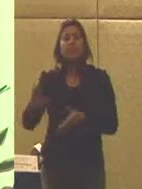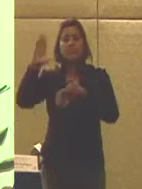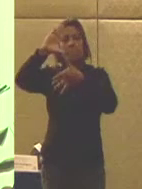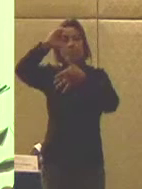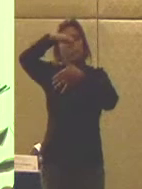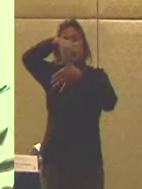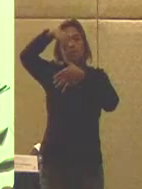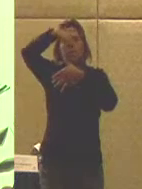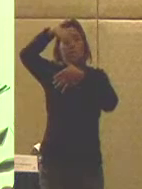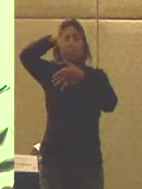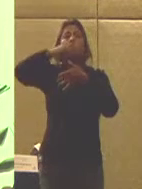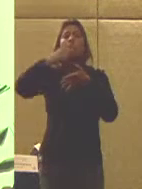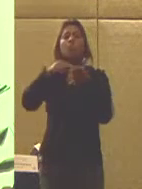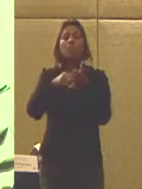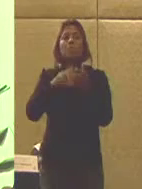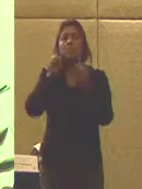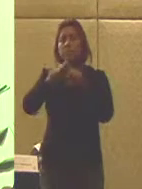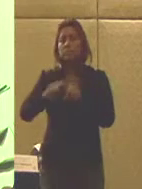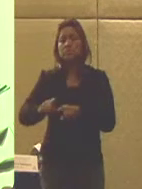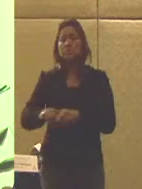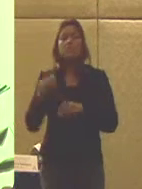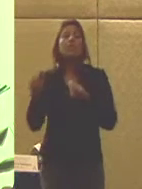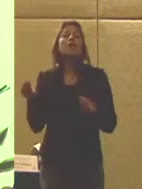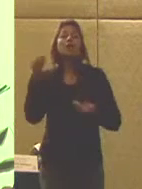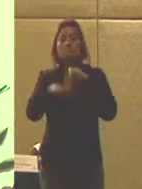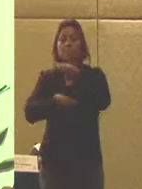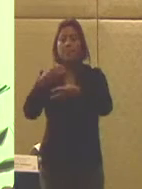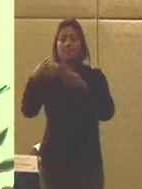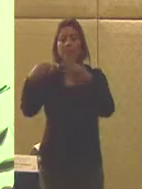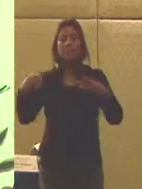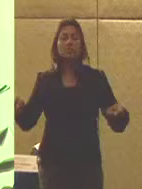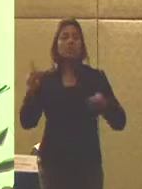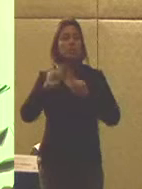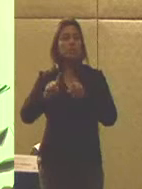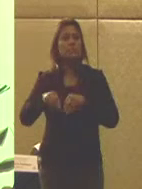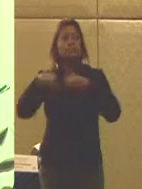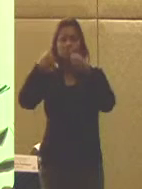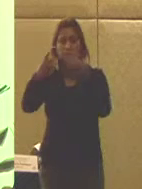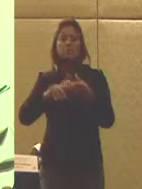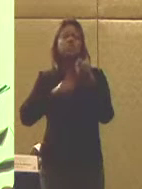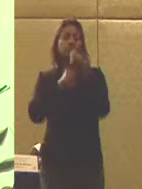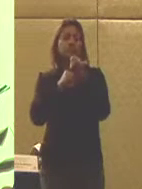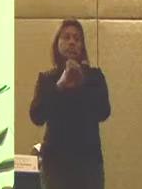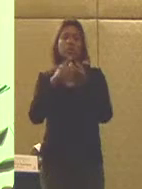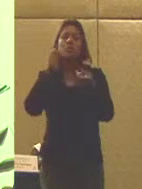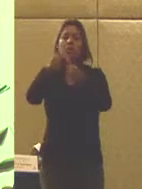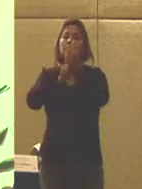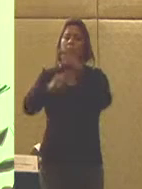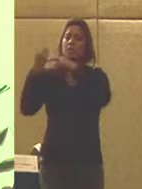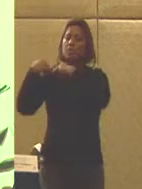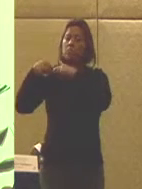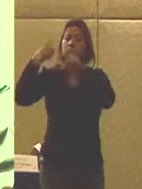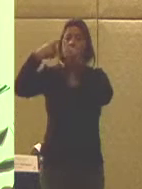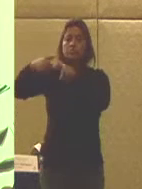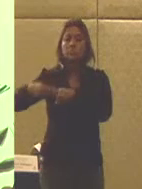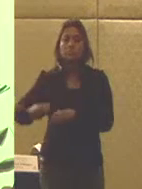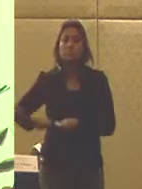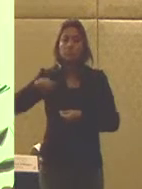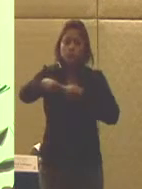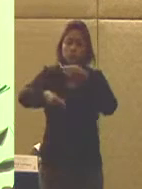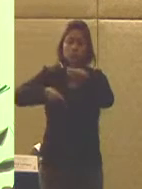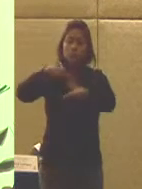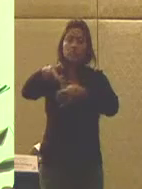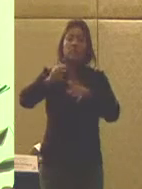la creación de los marcos nacionales de recuperación, que han apoyado a definir los roles y responsabilidades en cada uno de ellos,